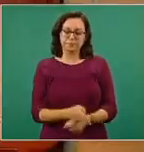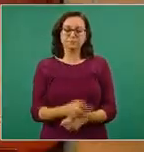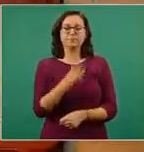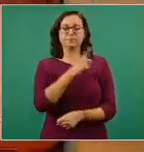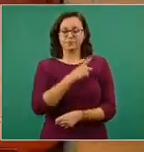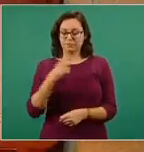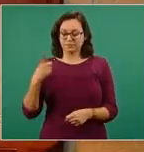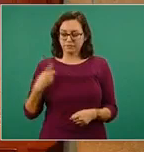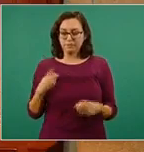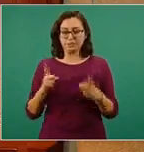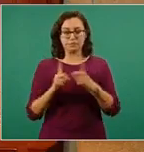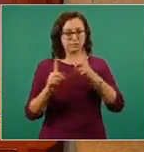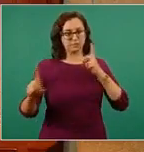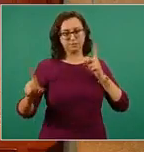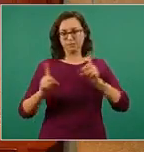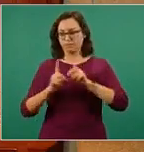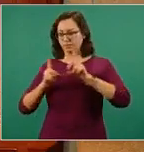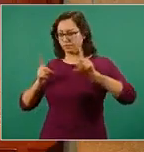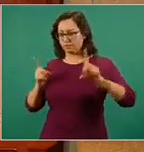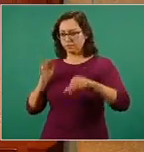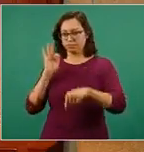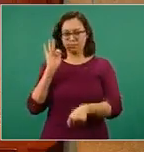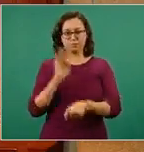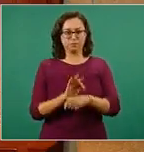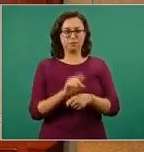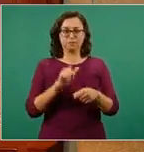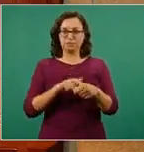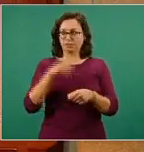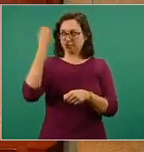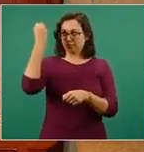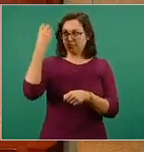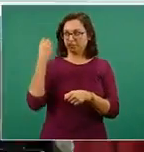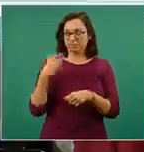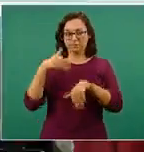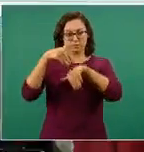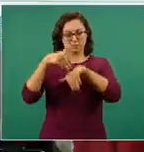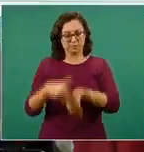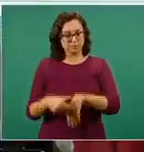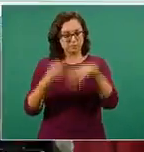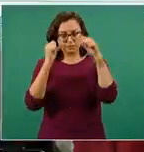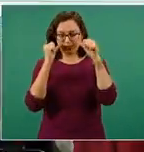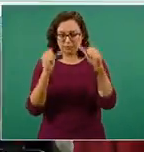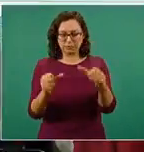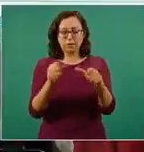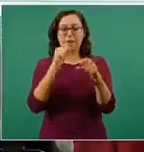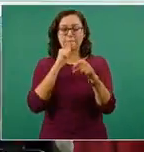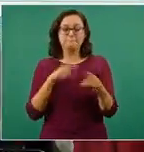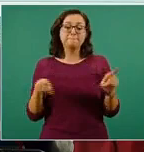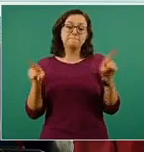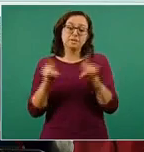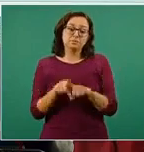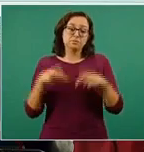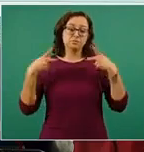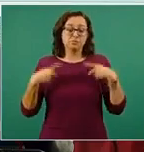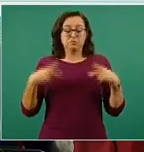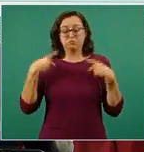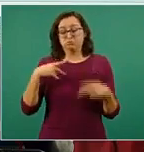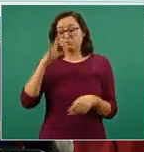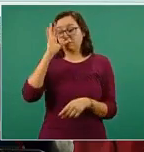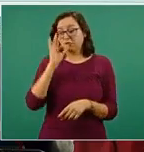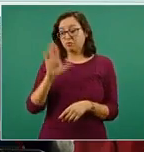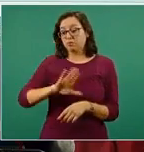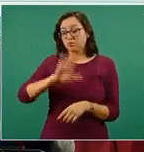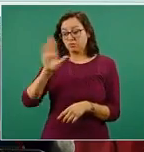protección, de la atención y lo que marca el semáforo epidemiológico. Y por supuesto, el destino final de los fallecidos siempre